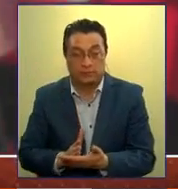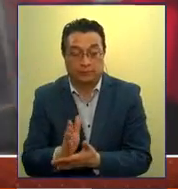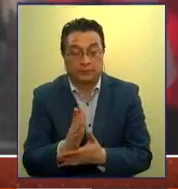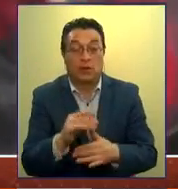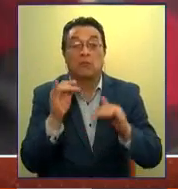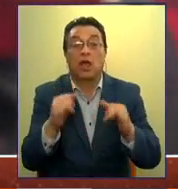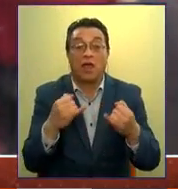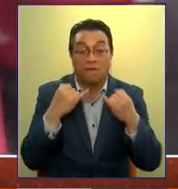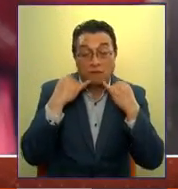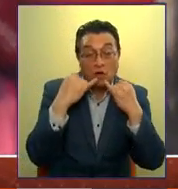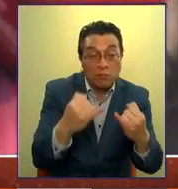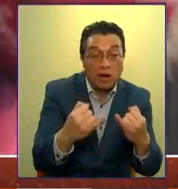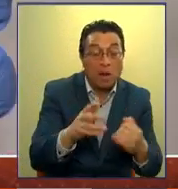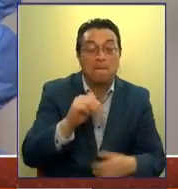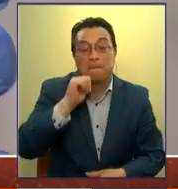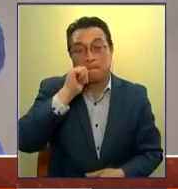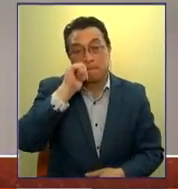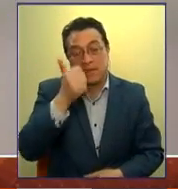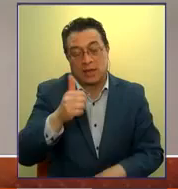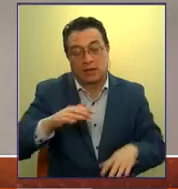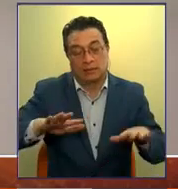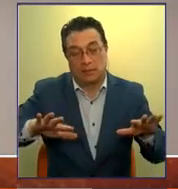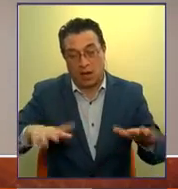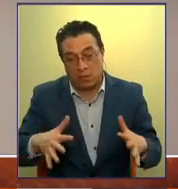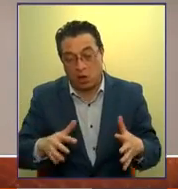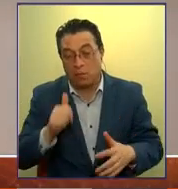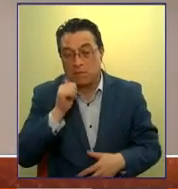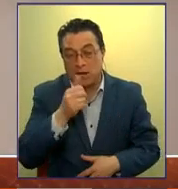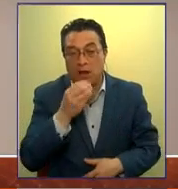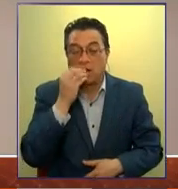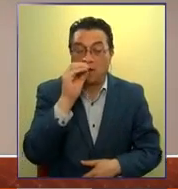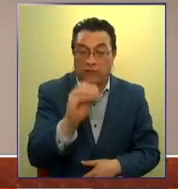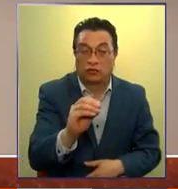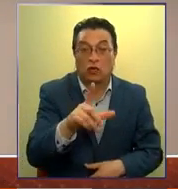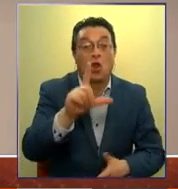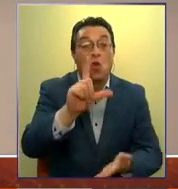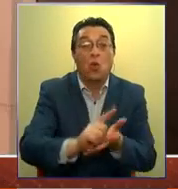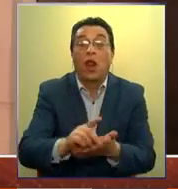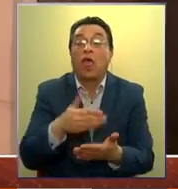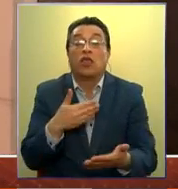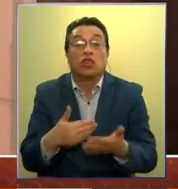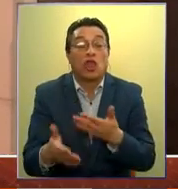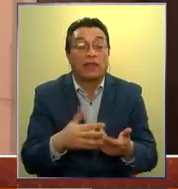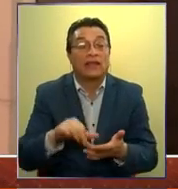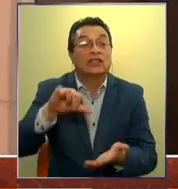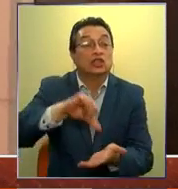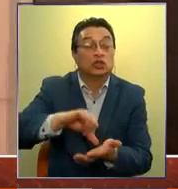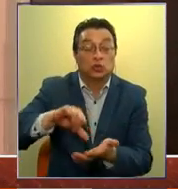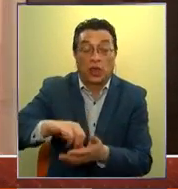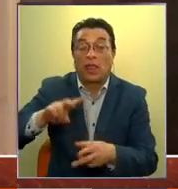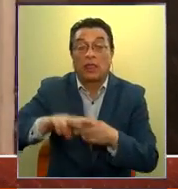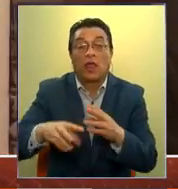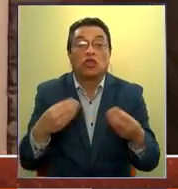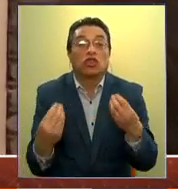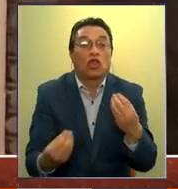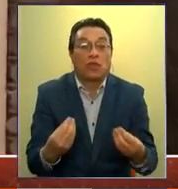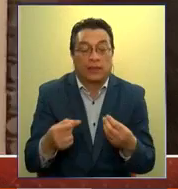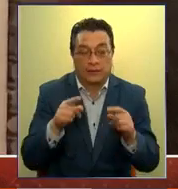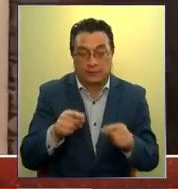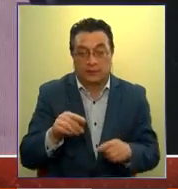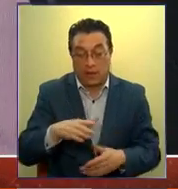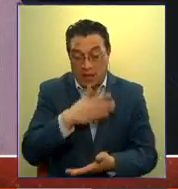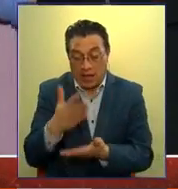informar mañana probablemente ya los lugares específicos y las ciudades donde esto se va a realizar. Por ahora todo sigue